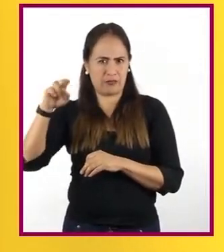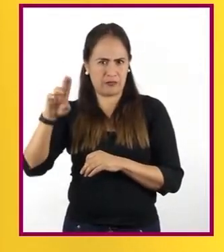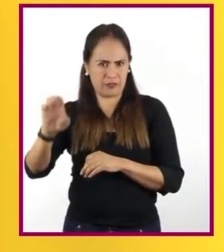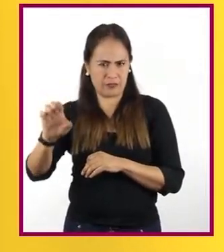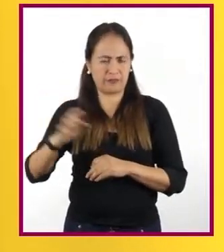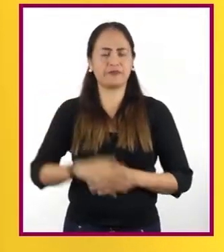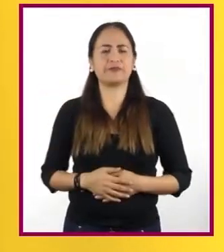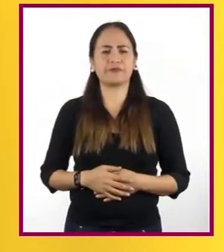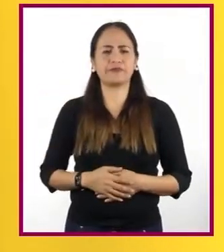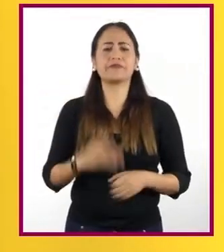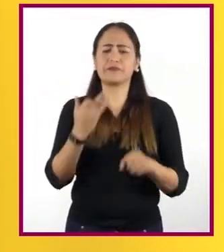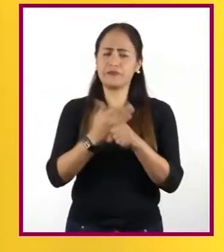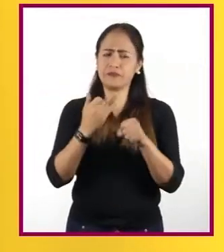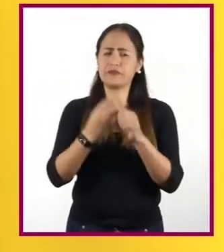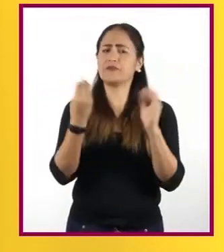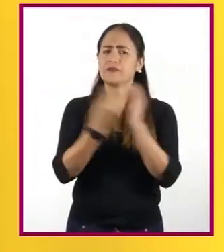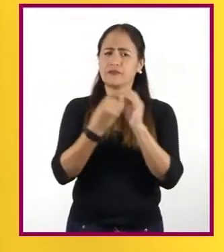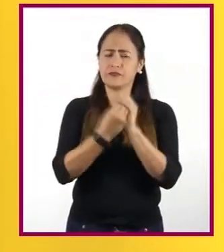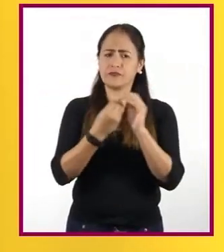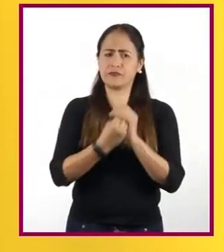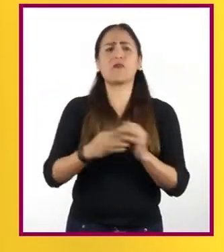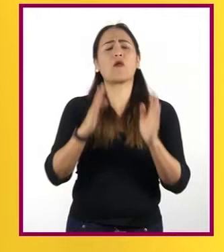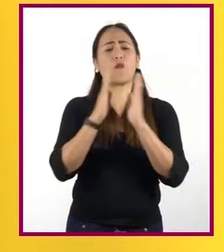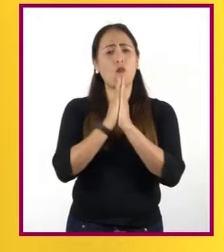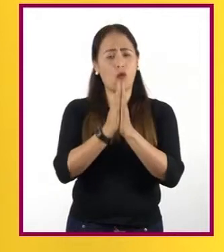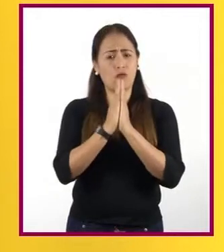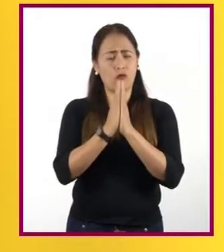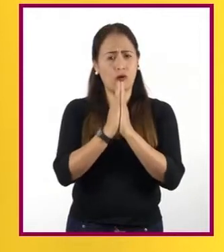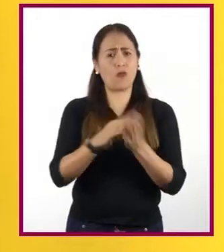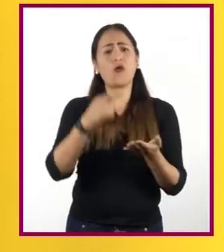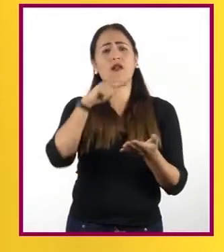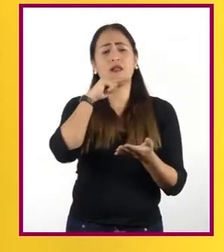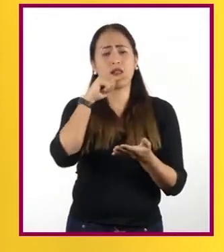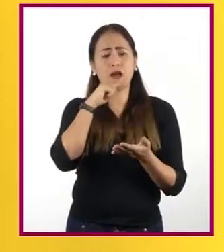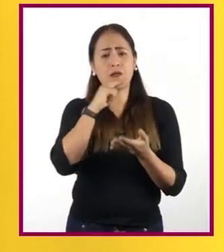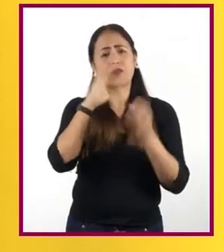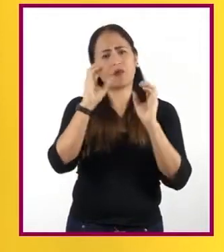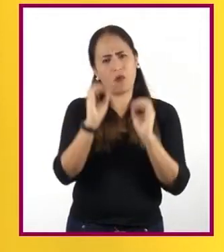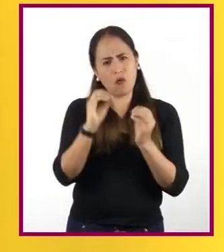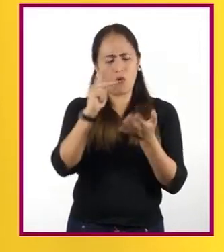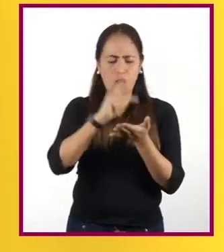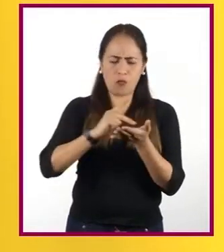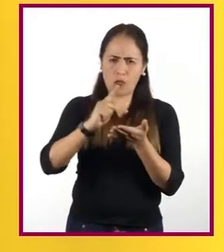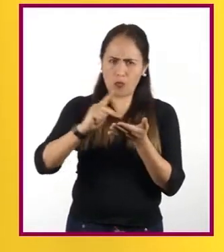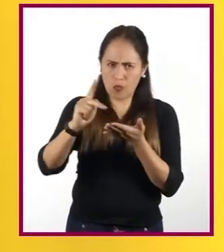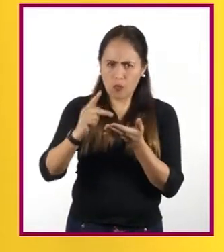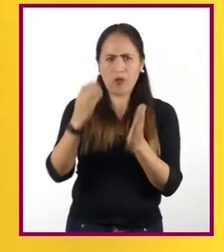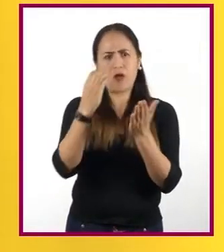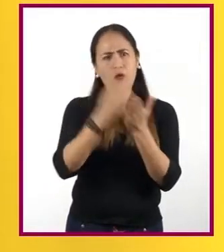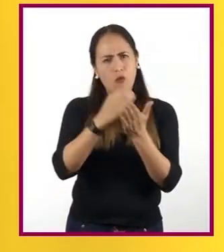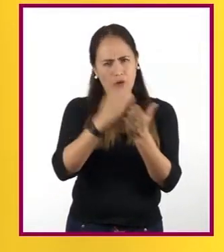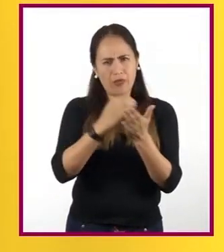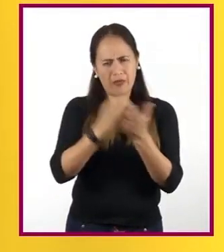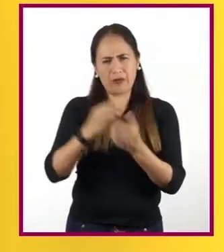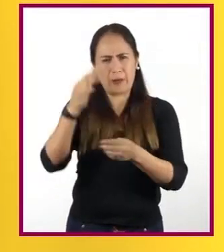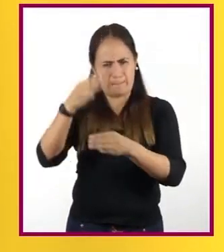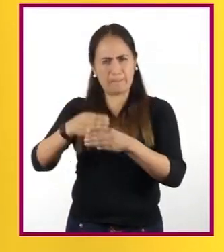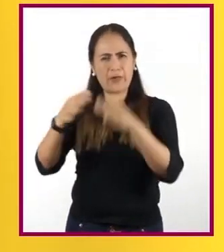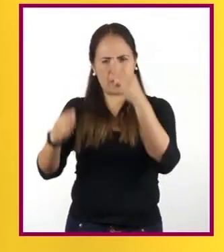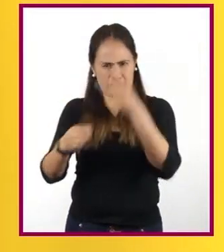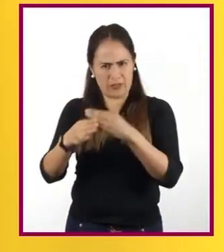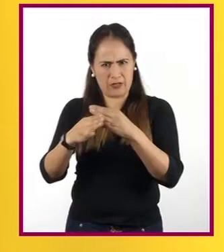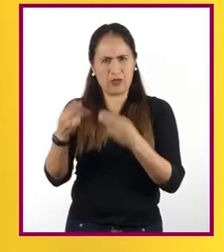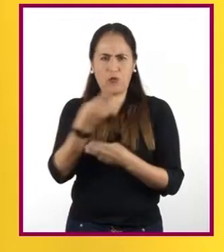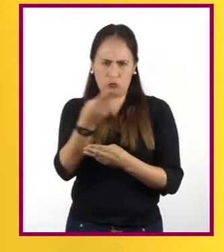Para acompañar la sesión, les pido que tengan a la mano lápiz o bolígrafo, su cuaderno de la asignatura para